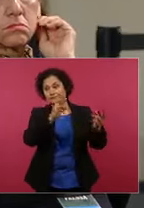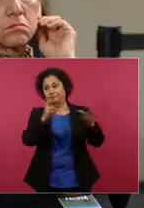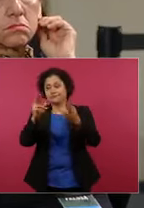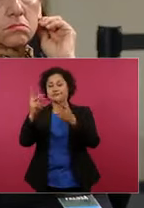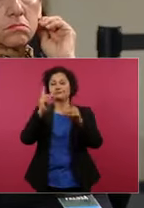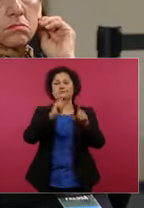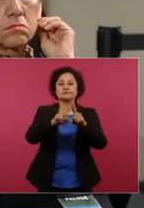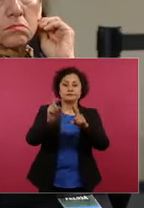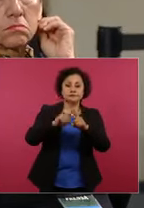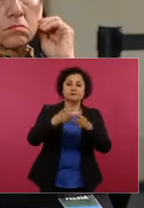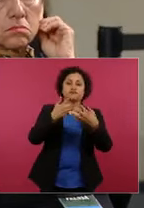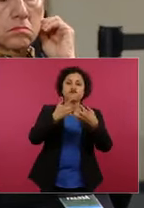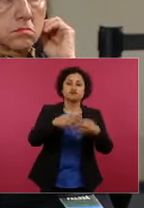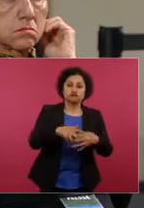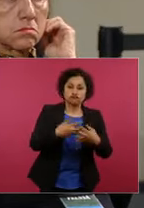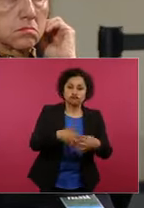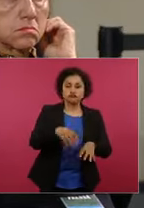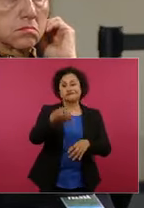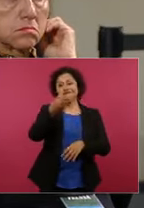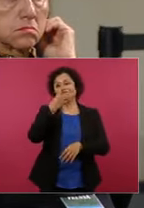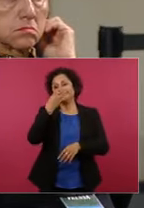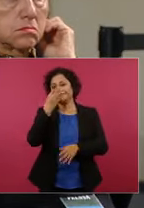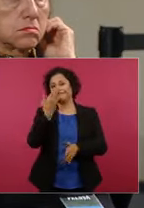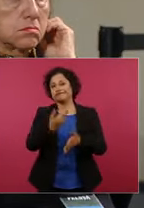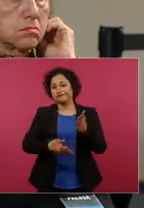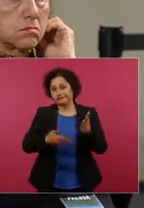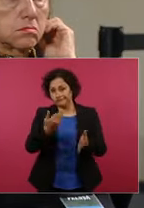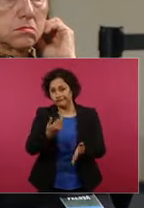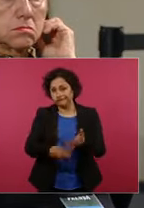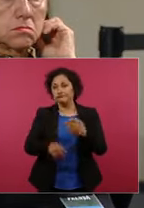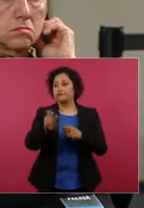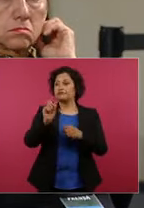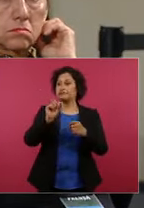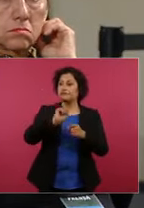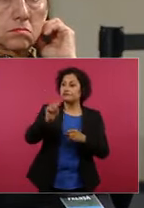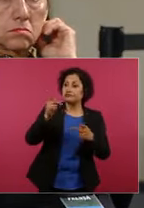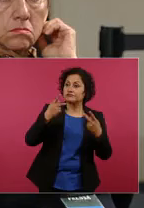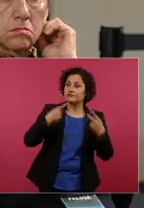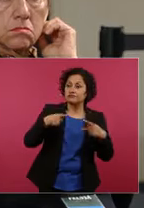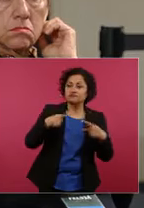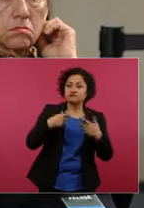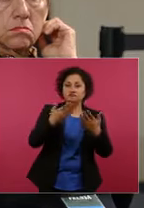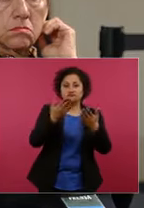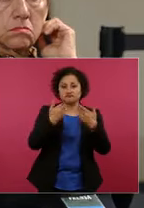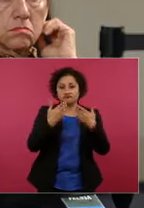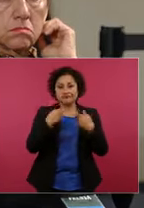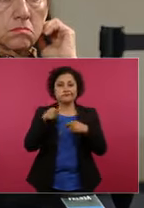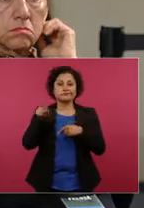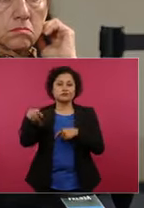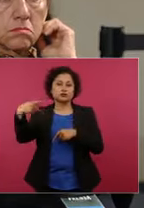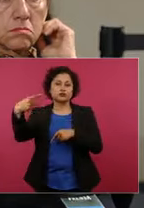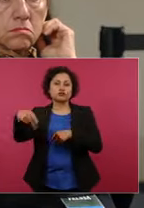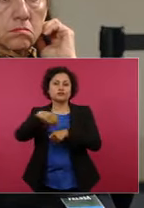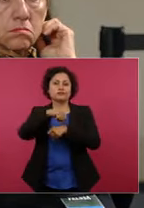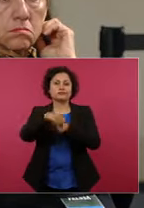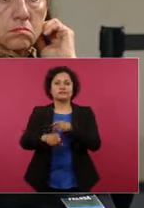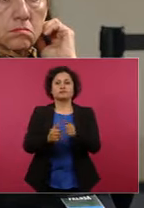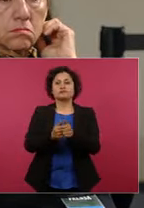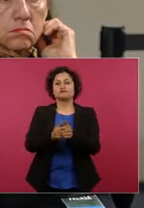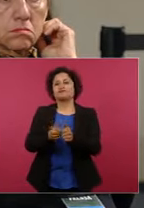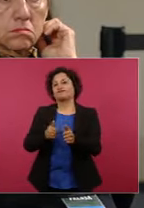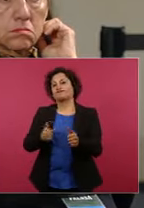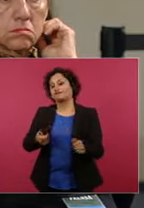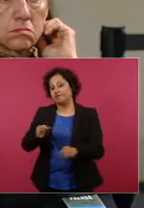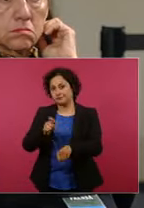falta de especialistas, lo que retrasa consultas e intervenciones quirúrgicas. Los derechohabientes nos piden que se le